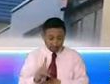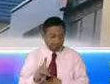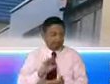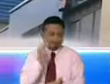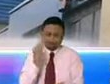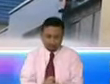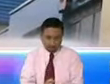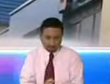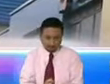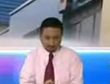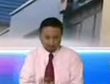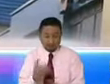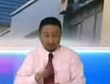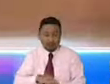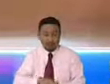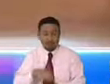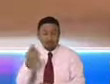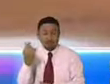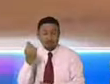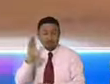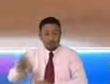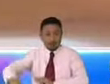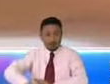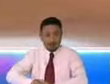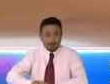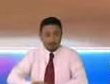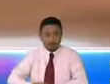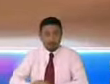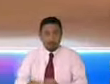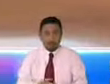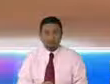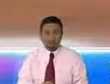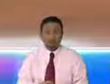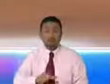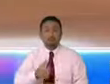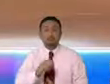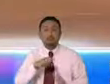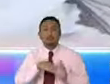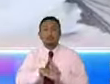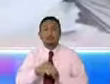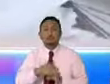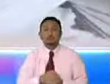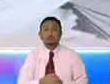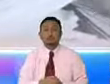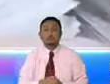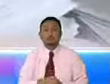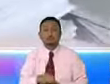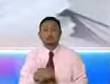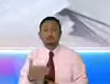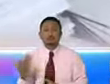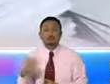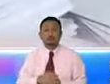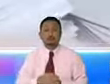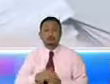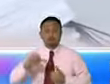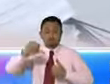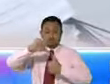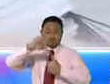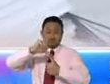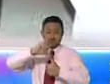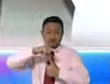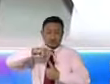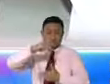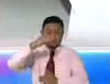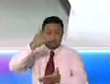delito de captación ilegal de dinero a través de Saibank, cuyo domicilio está en la ciudad de Curazao. Al proceso fue vinculado